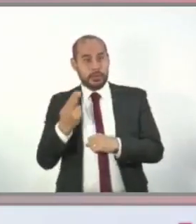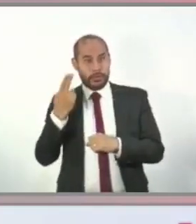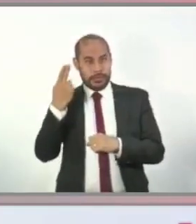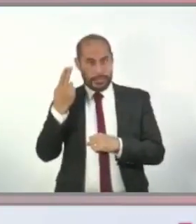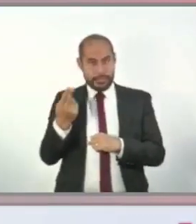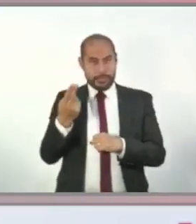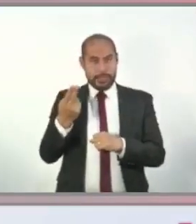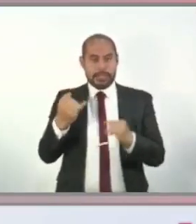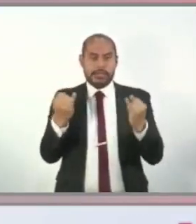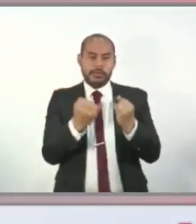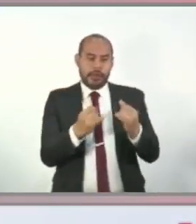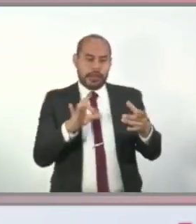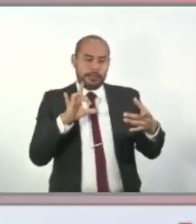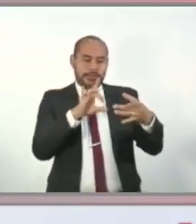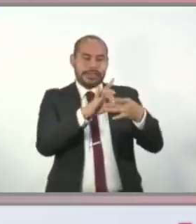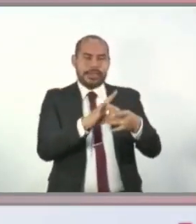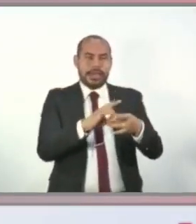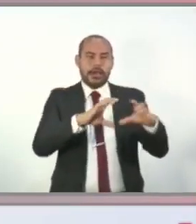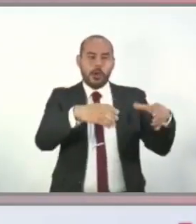a la Compañía de Jesús.